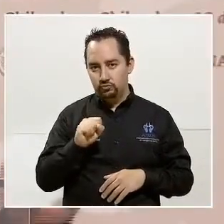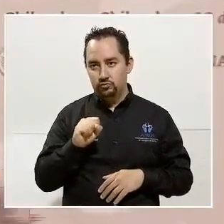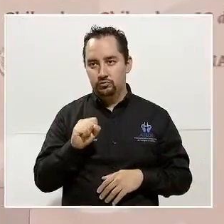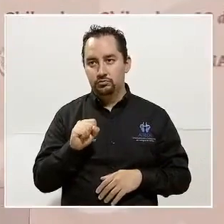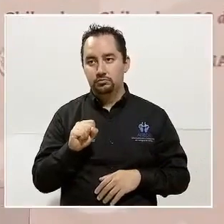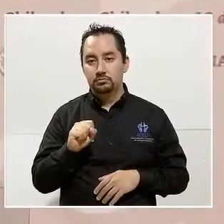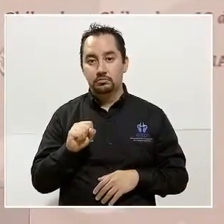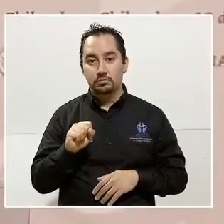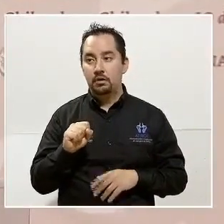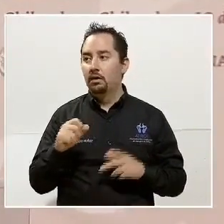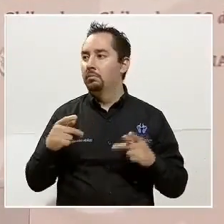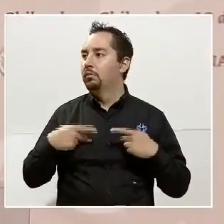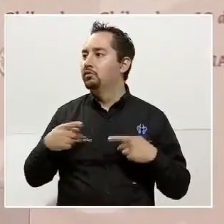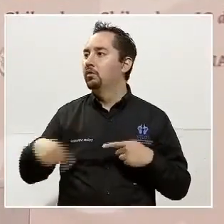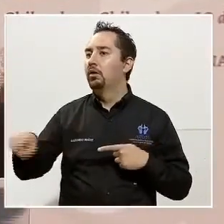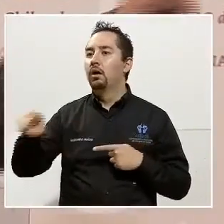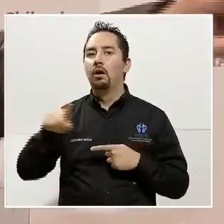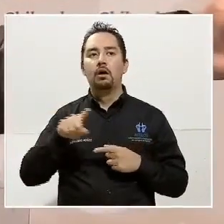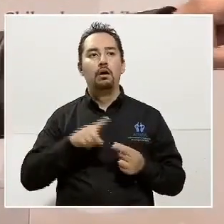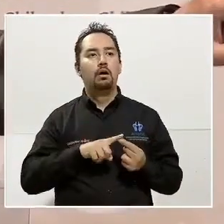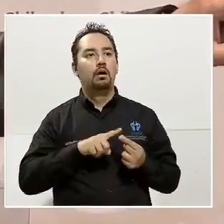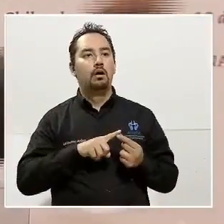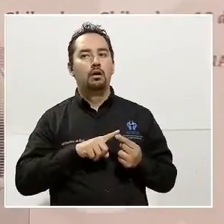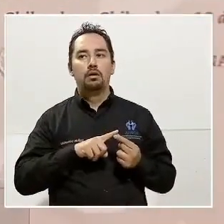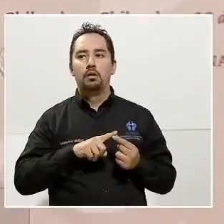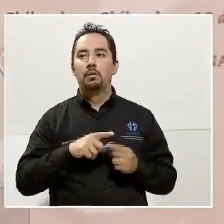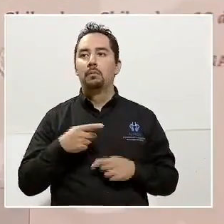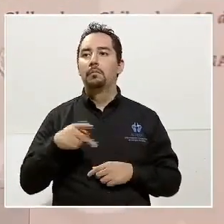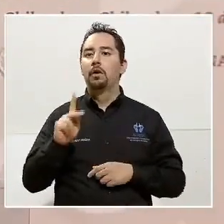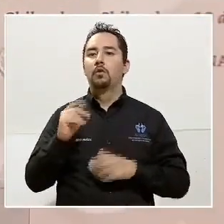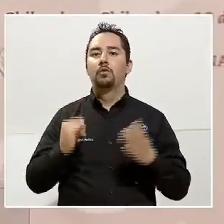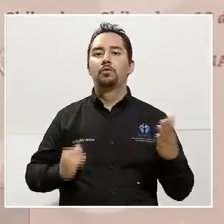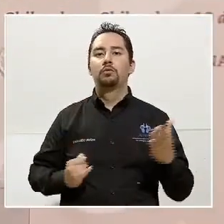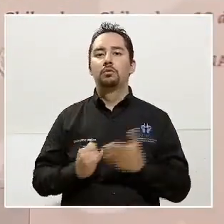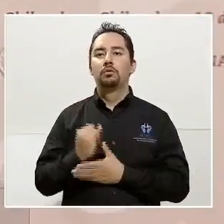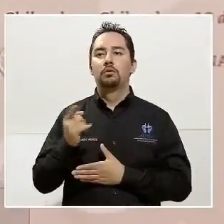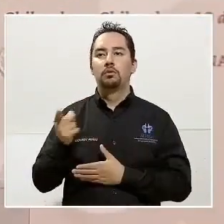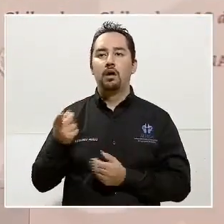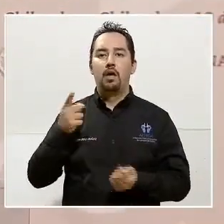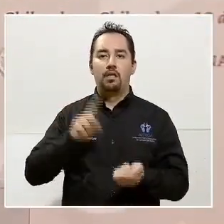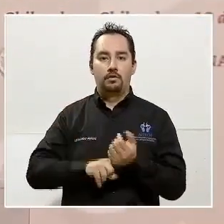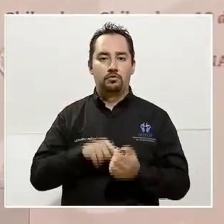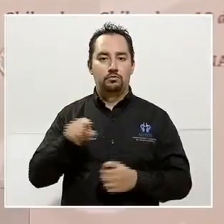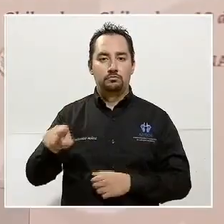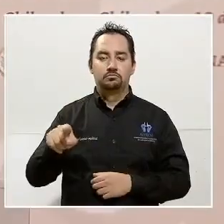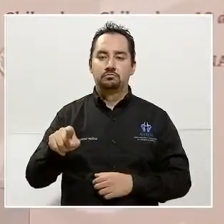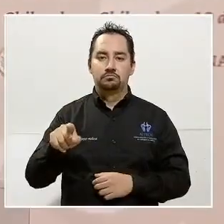Nadie se enteró, pero fue una decisión que tomó el almirante,